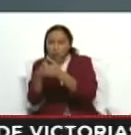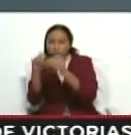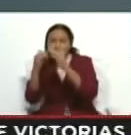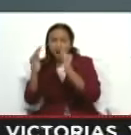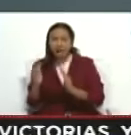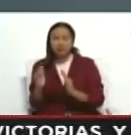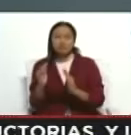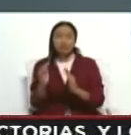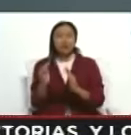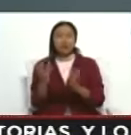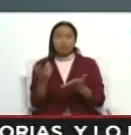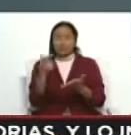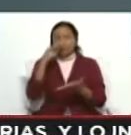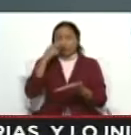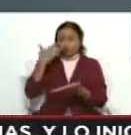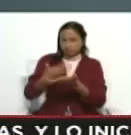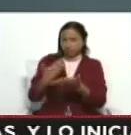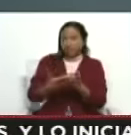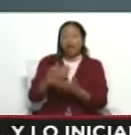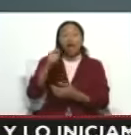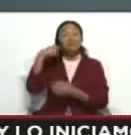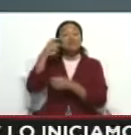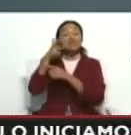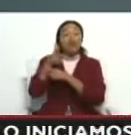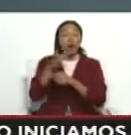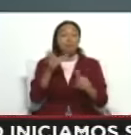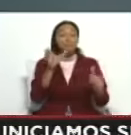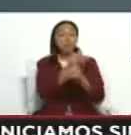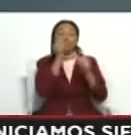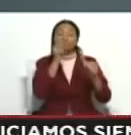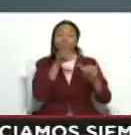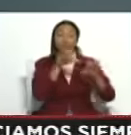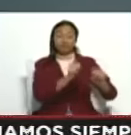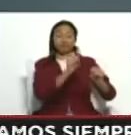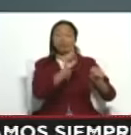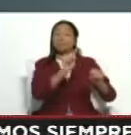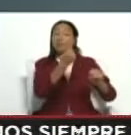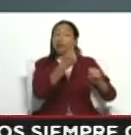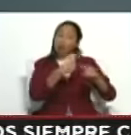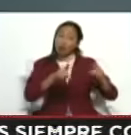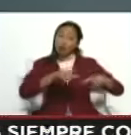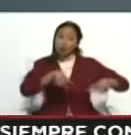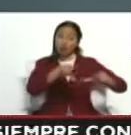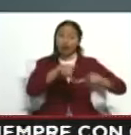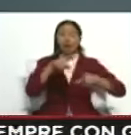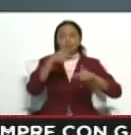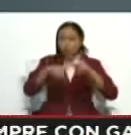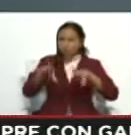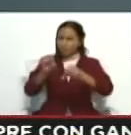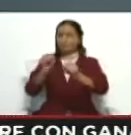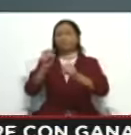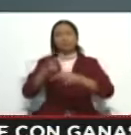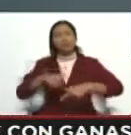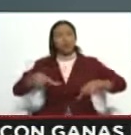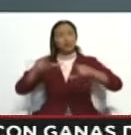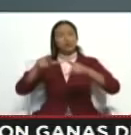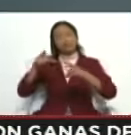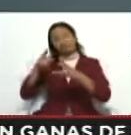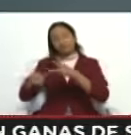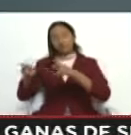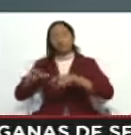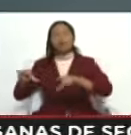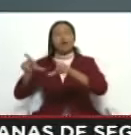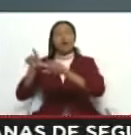3 guaridas diferentes. ¿Qué van a estar sabiendo estos mercenarios que lo que hacen es buscar en las